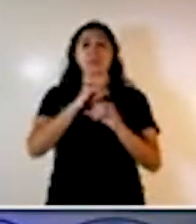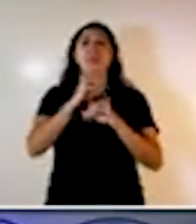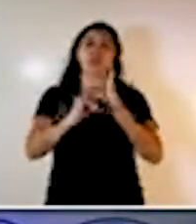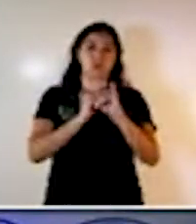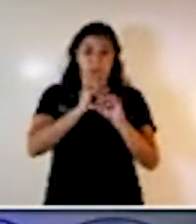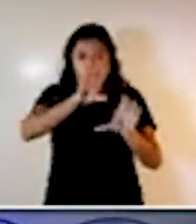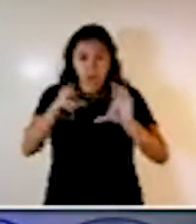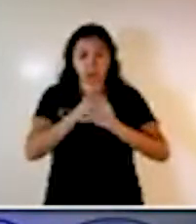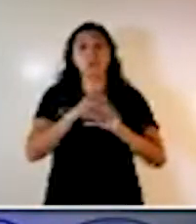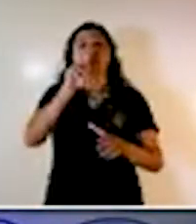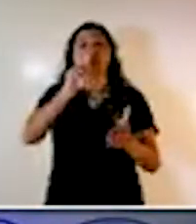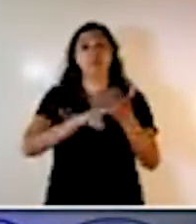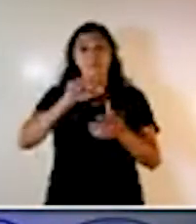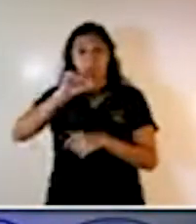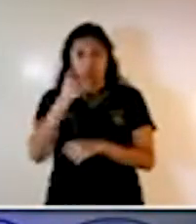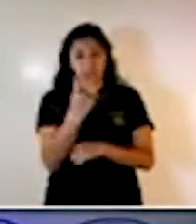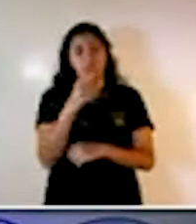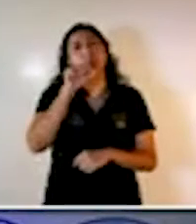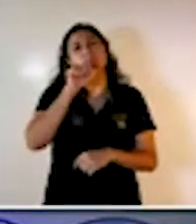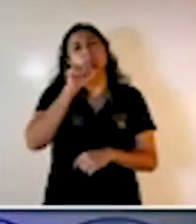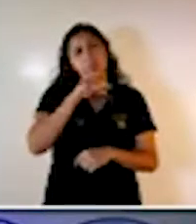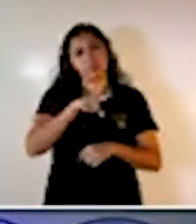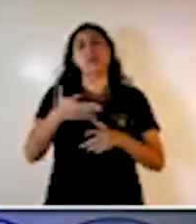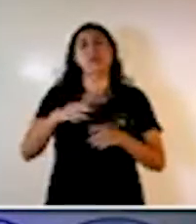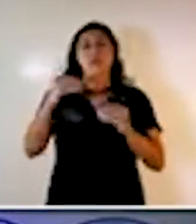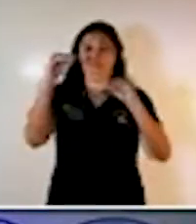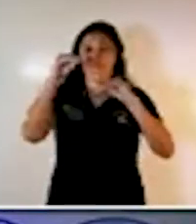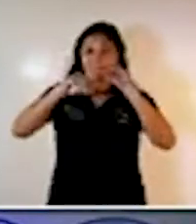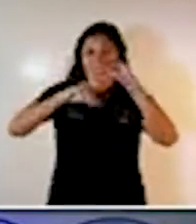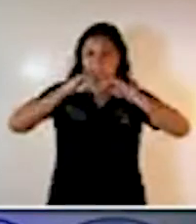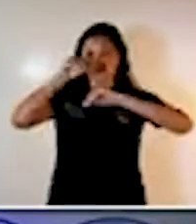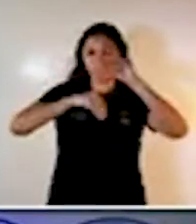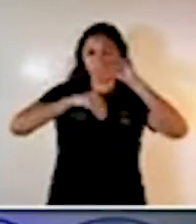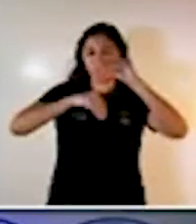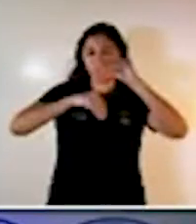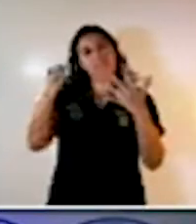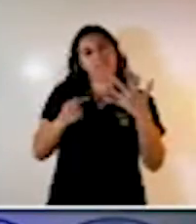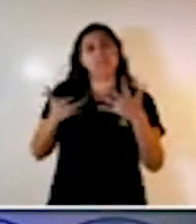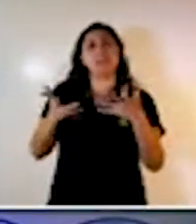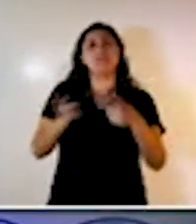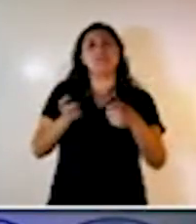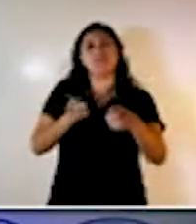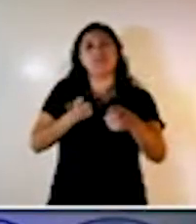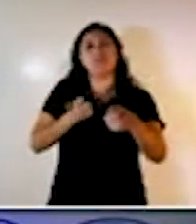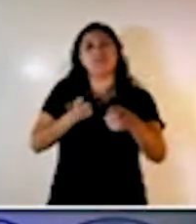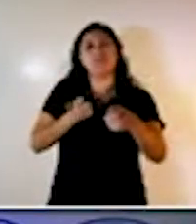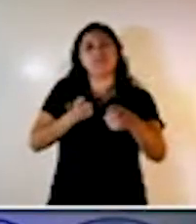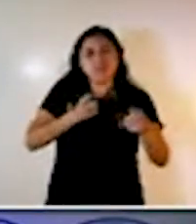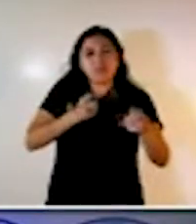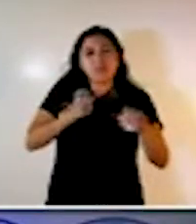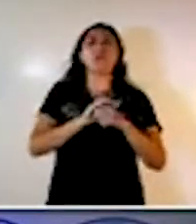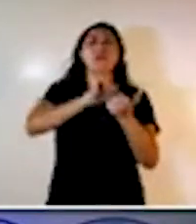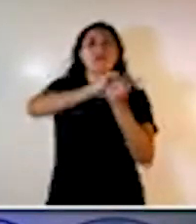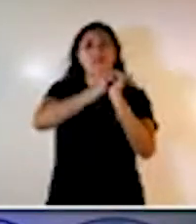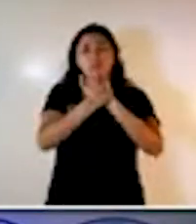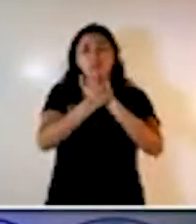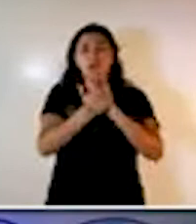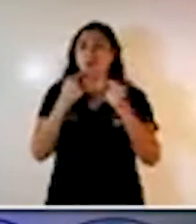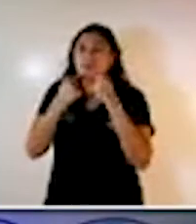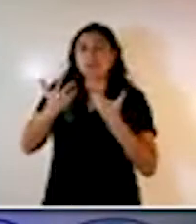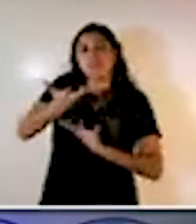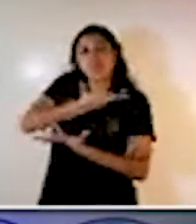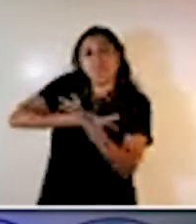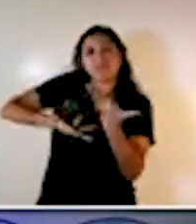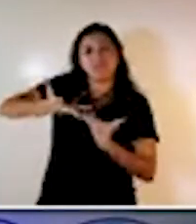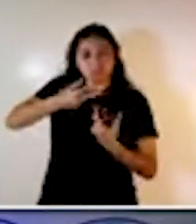acciones están contenidas en el Plan de Desarrollo Institucional Consolidación Global 2021, mismo que